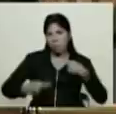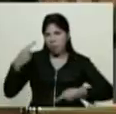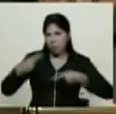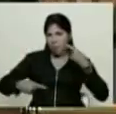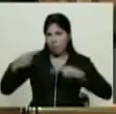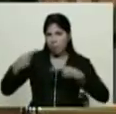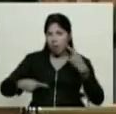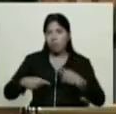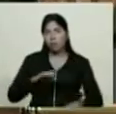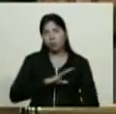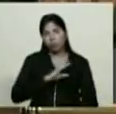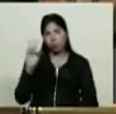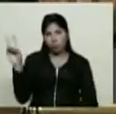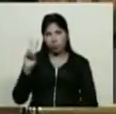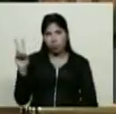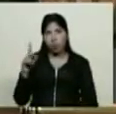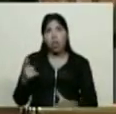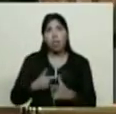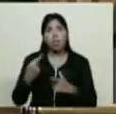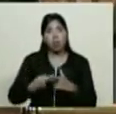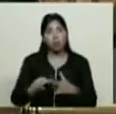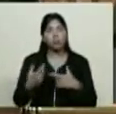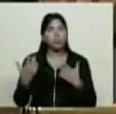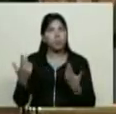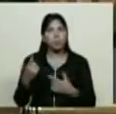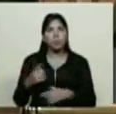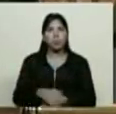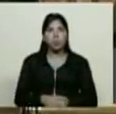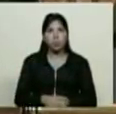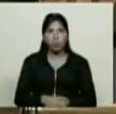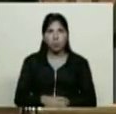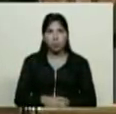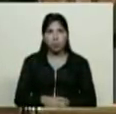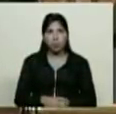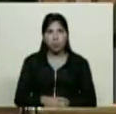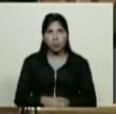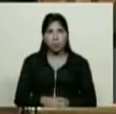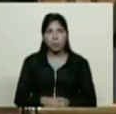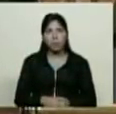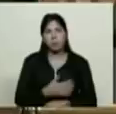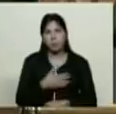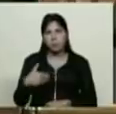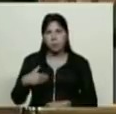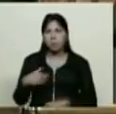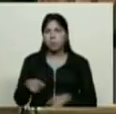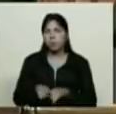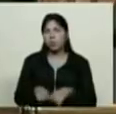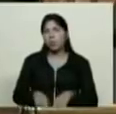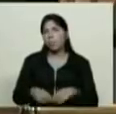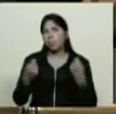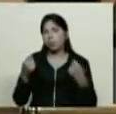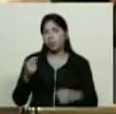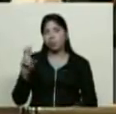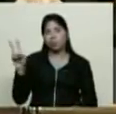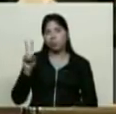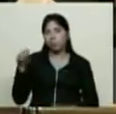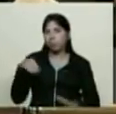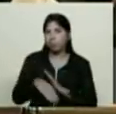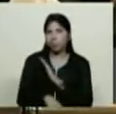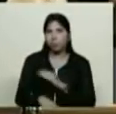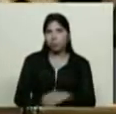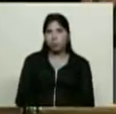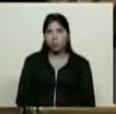nacionales, por lo cual añaden un aliciente que perjudica y desmerita el diálogo